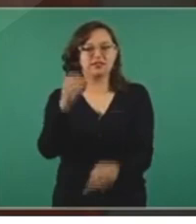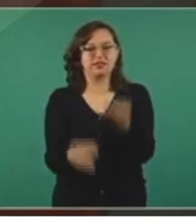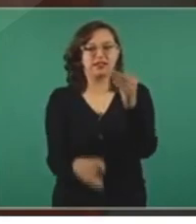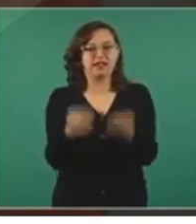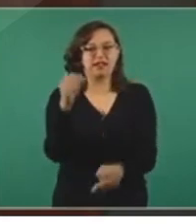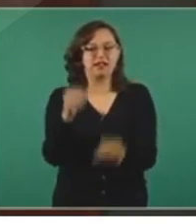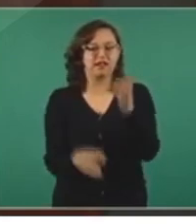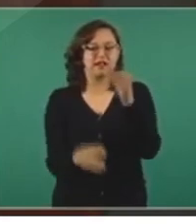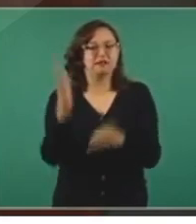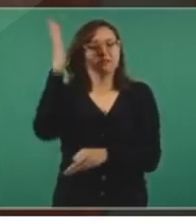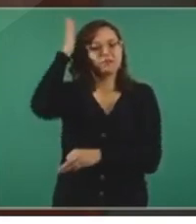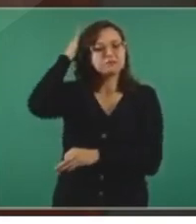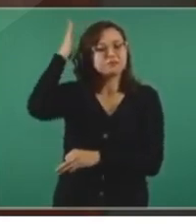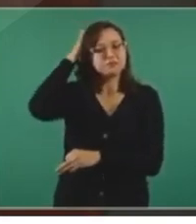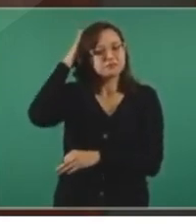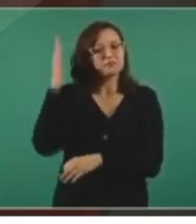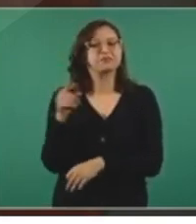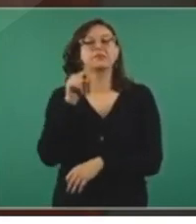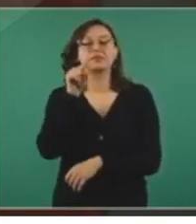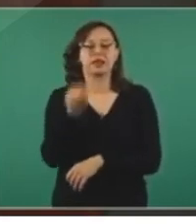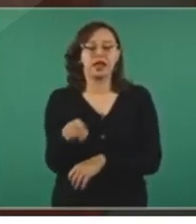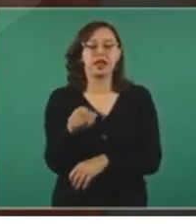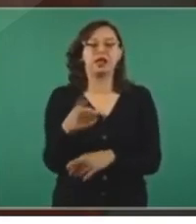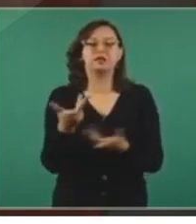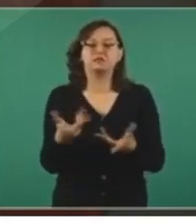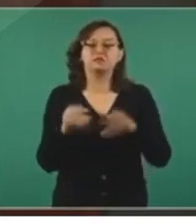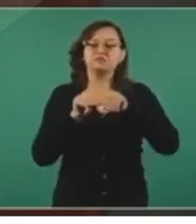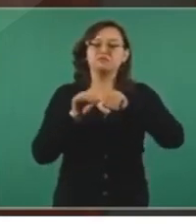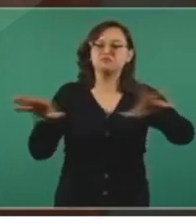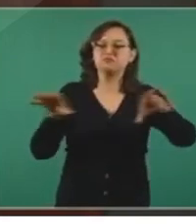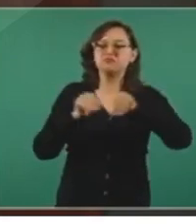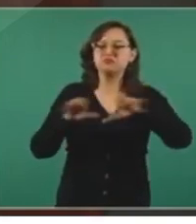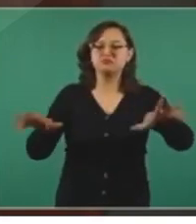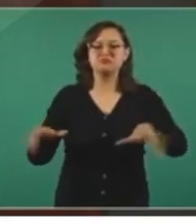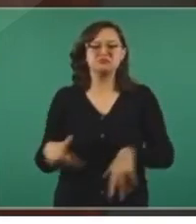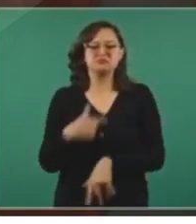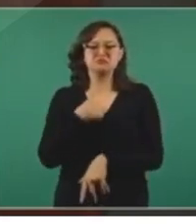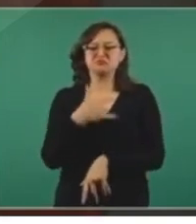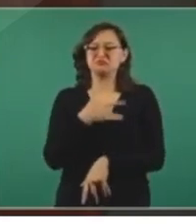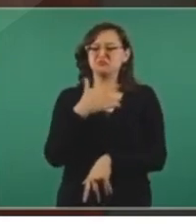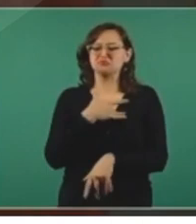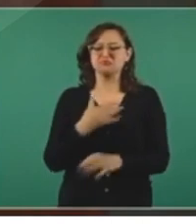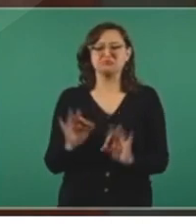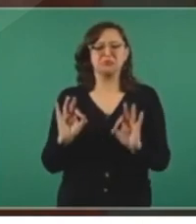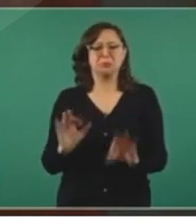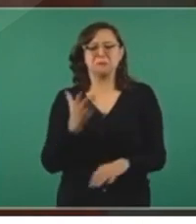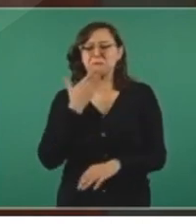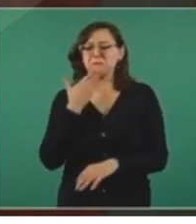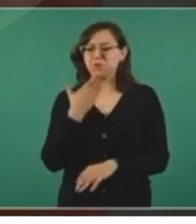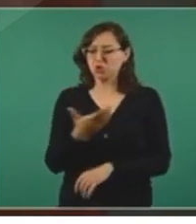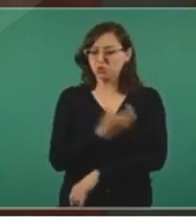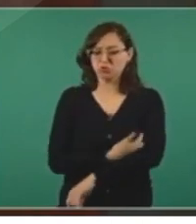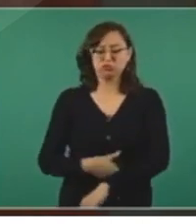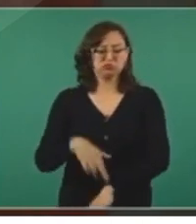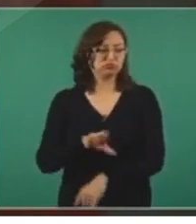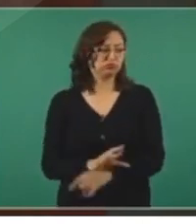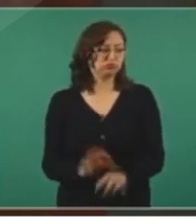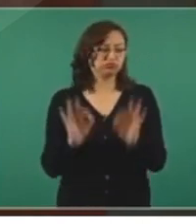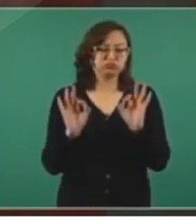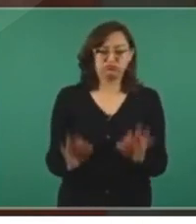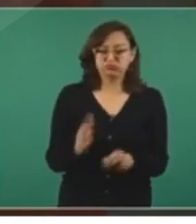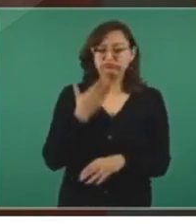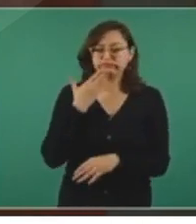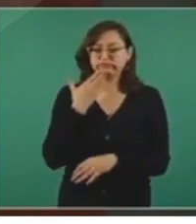una gira por medios de comunicación para decir que él está muy bien con el gobierno federal y que tiene perfecta coordinación.